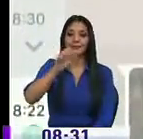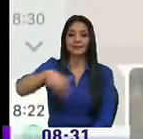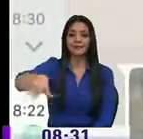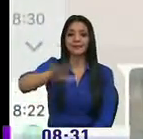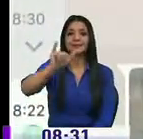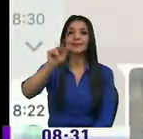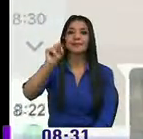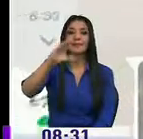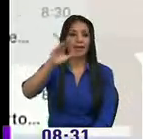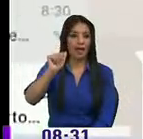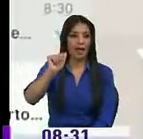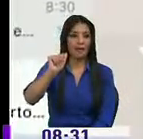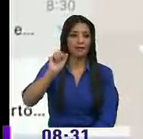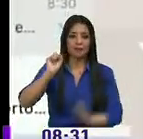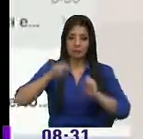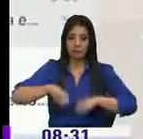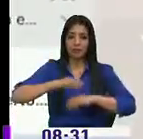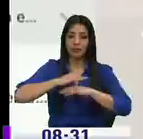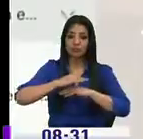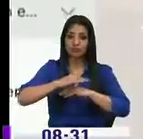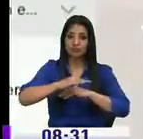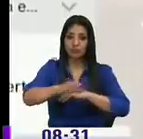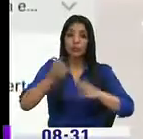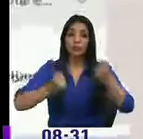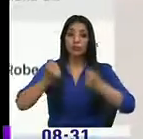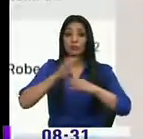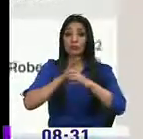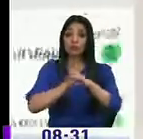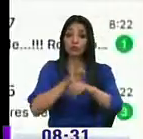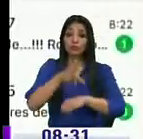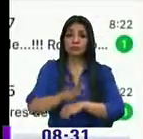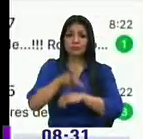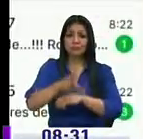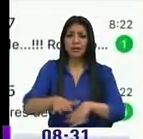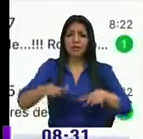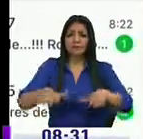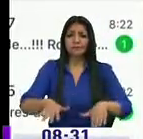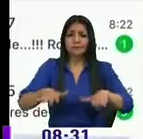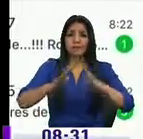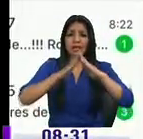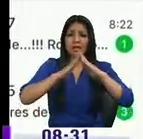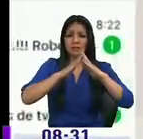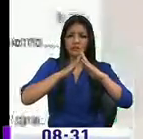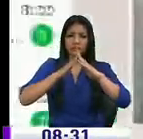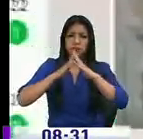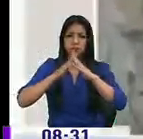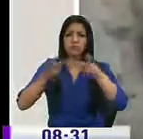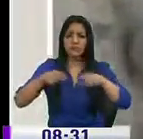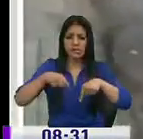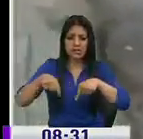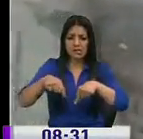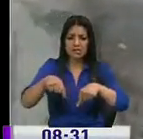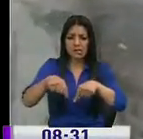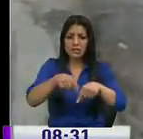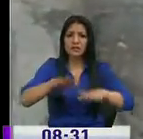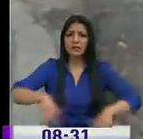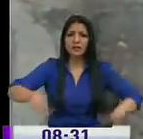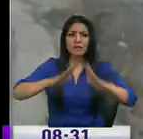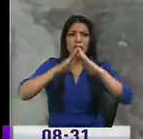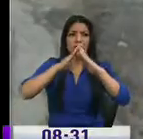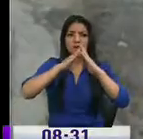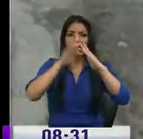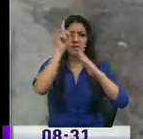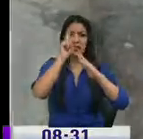levantó el repavimentado y en el momento que pasan los buses y carros tiembla todas las casas. Ya tenemos hasta fisuras en los dormitorios. Es lo que